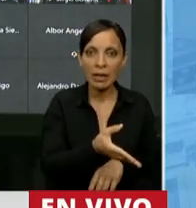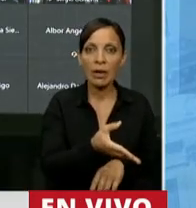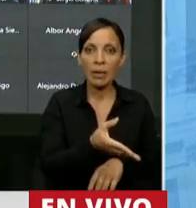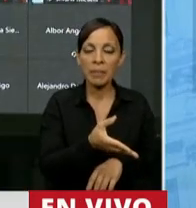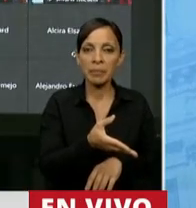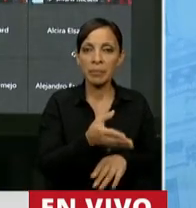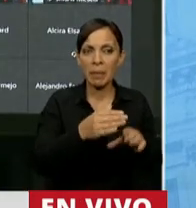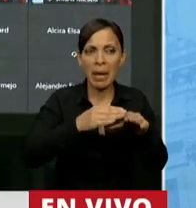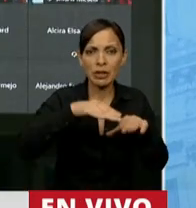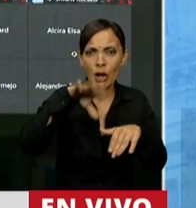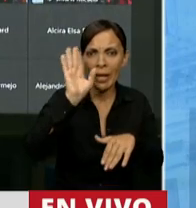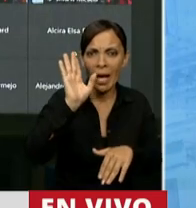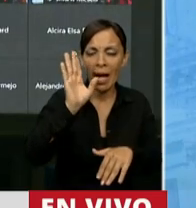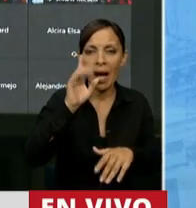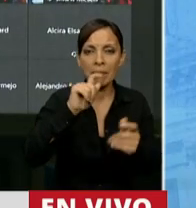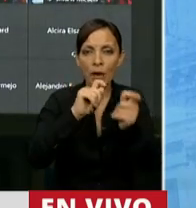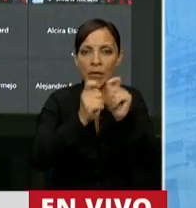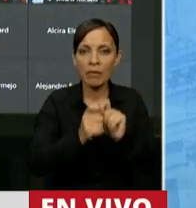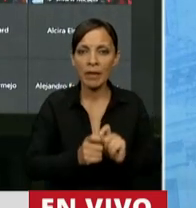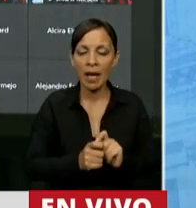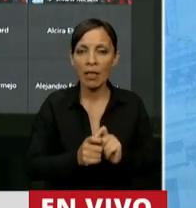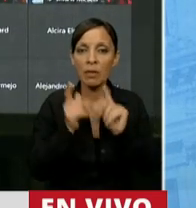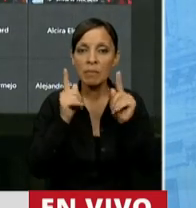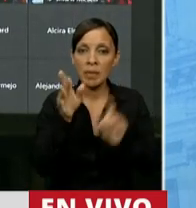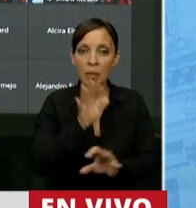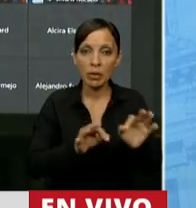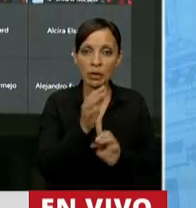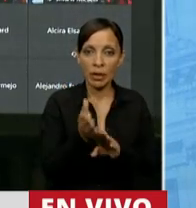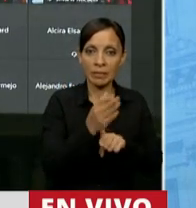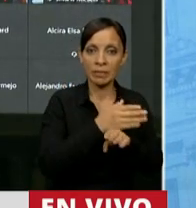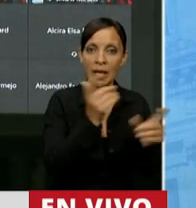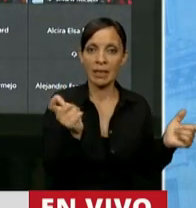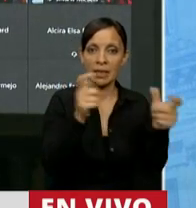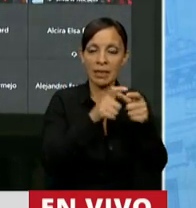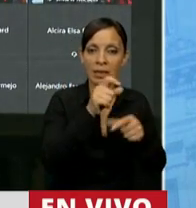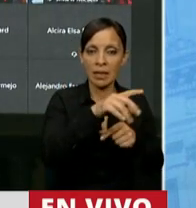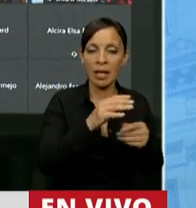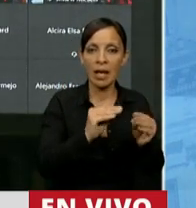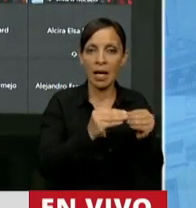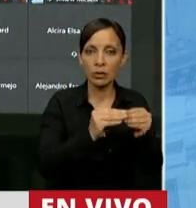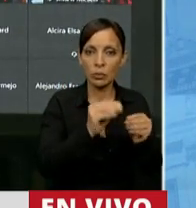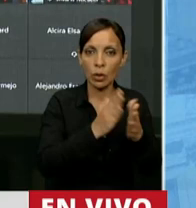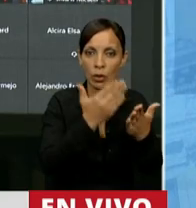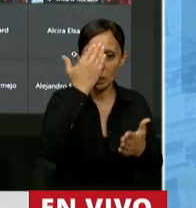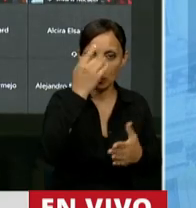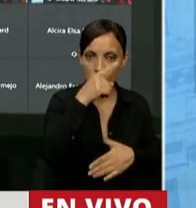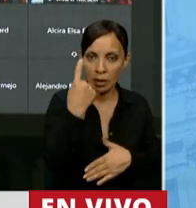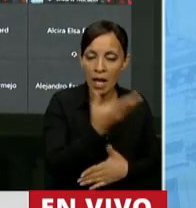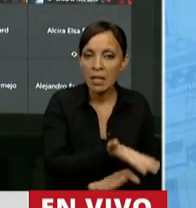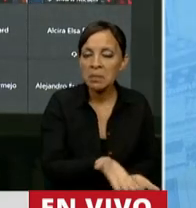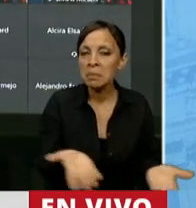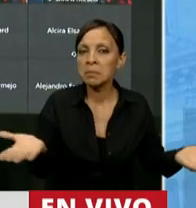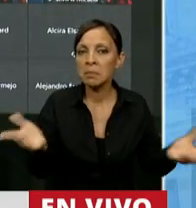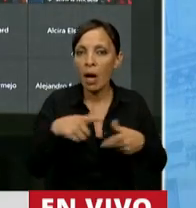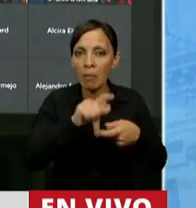el proyecto dictaminado en los plenarios de presupuesto y asuntos constitucionales, donde